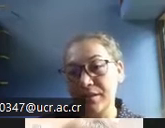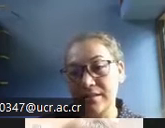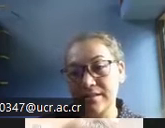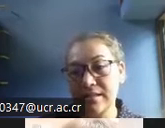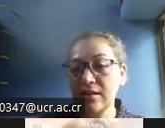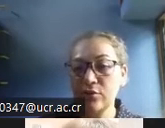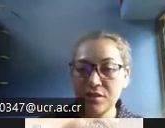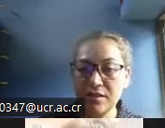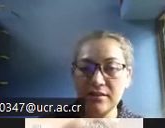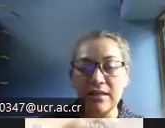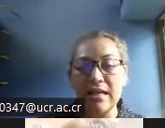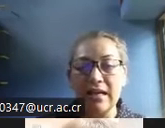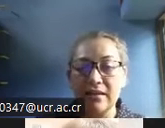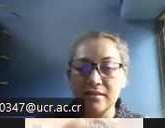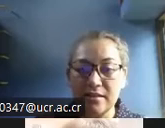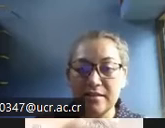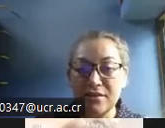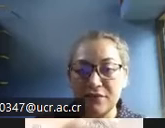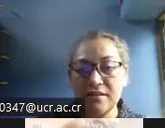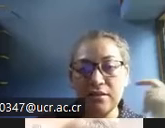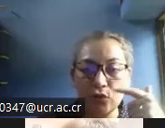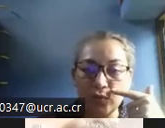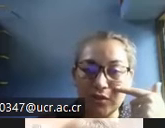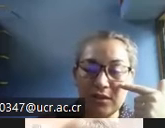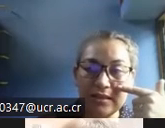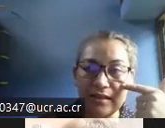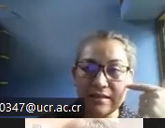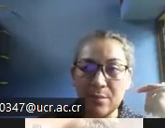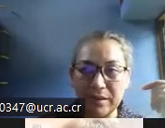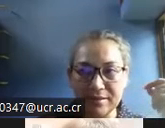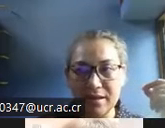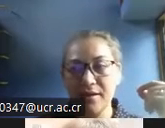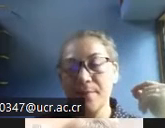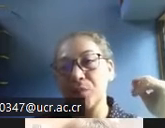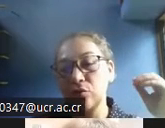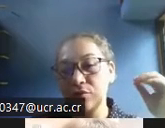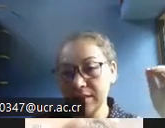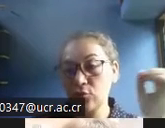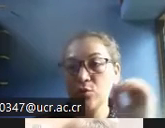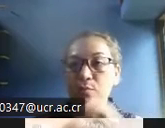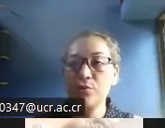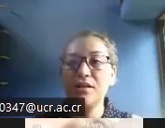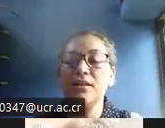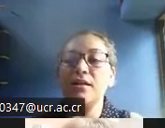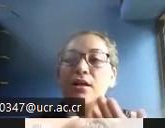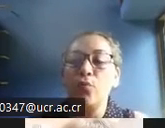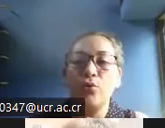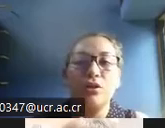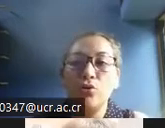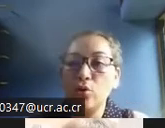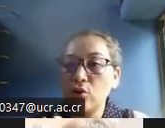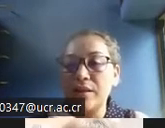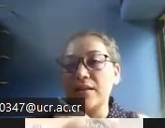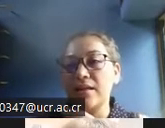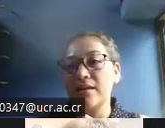al aprendiz y al docente en las distintas fases de los procesos de enseñanza y aprendizaje. Entonces, esto es muy importante